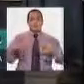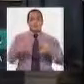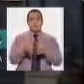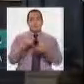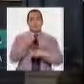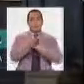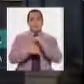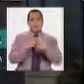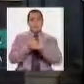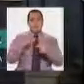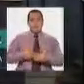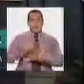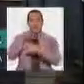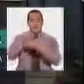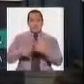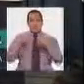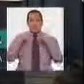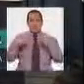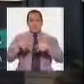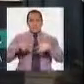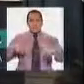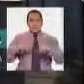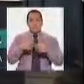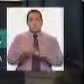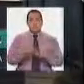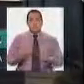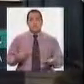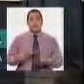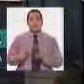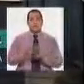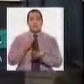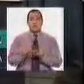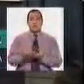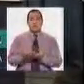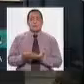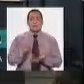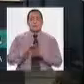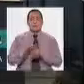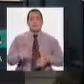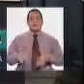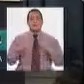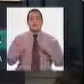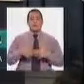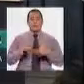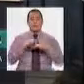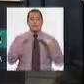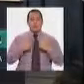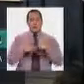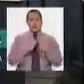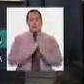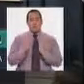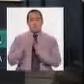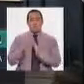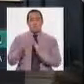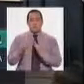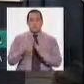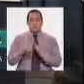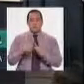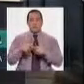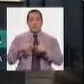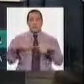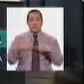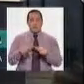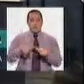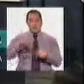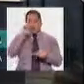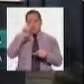¿Ya han evaluado si ese audio podría ser un elemento probatorio que pueda viciar el proceso en sede nacional?